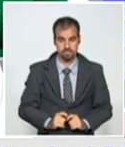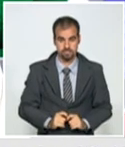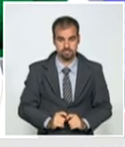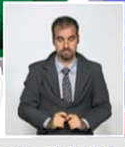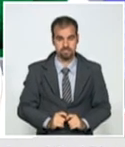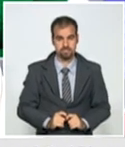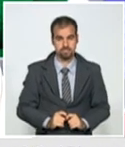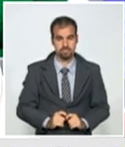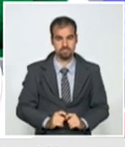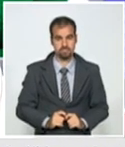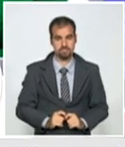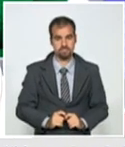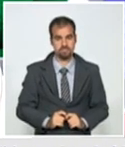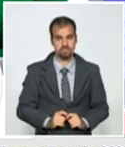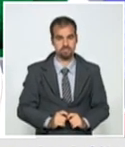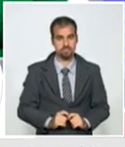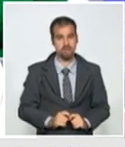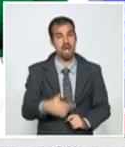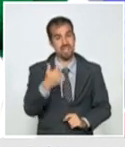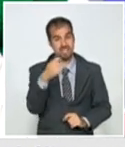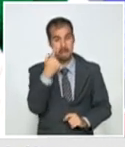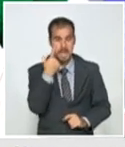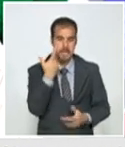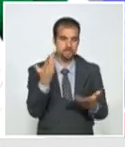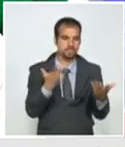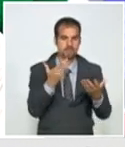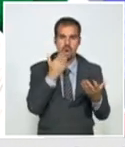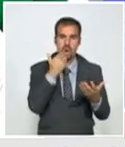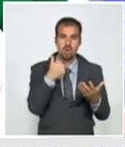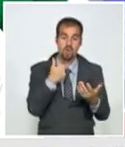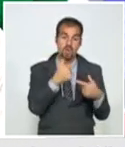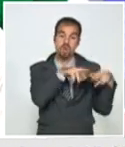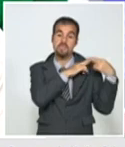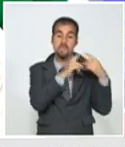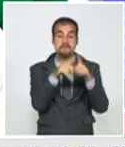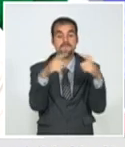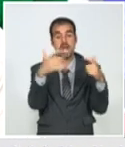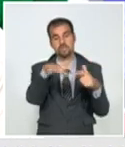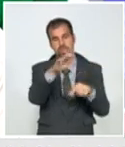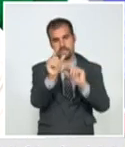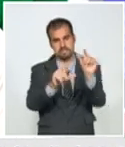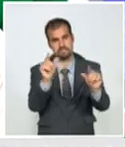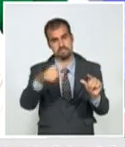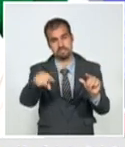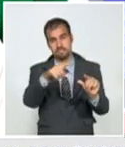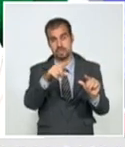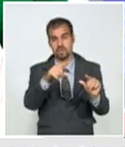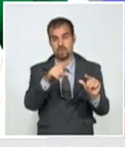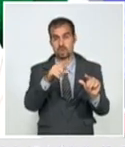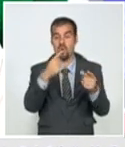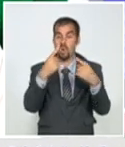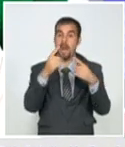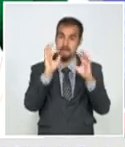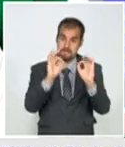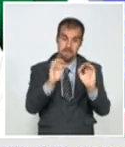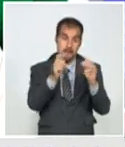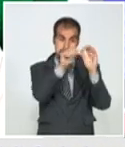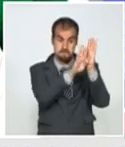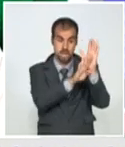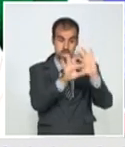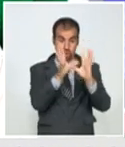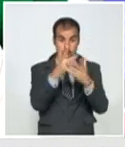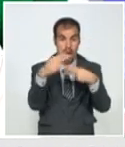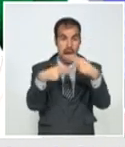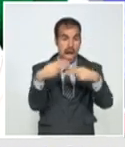buen comportamiento, una buena autorresponsabilidad, para, de conjunto con las medidas que se adoptan, pues